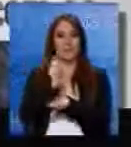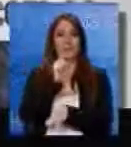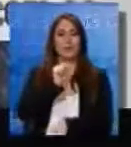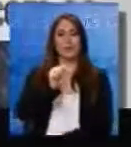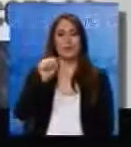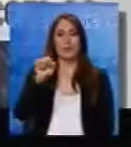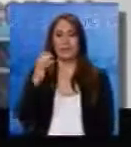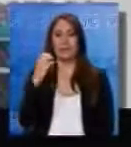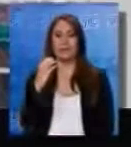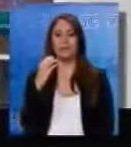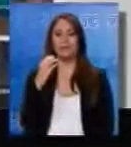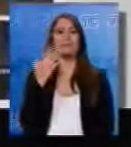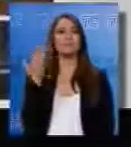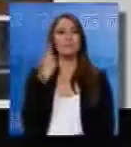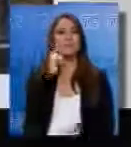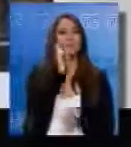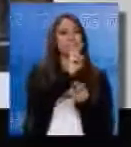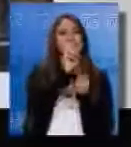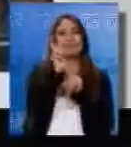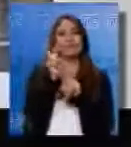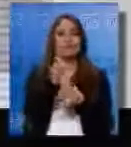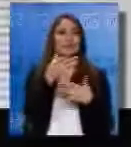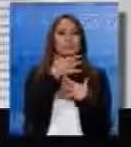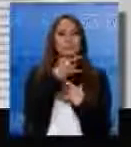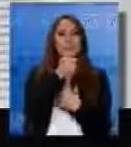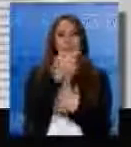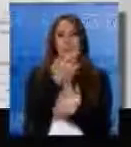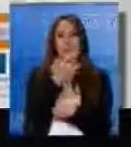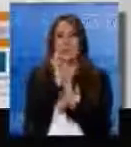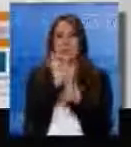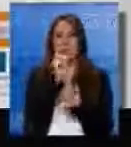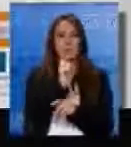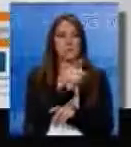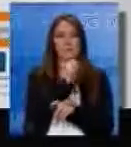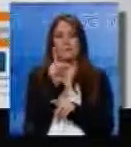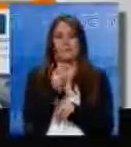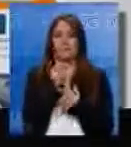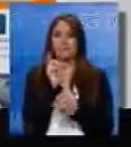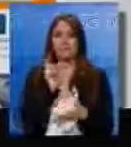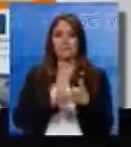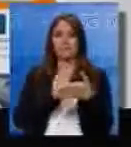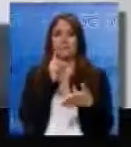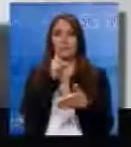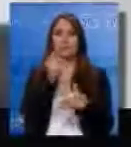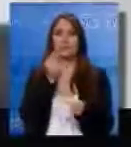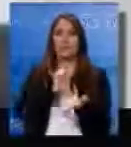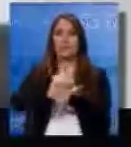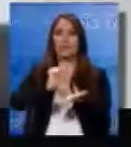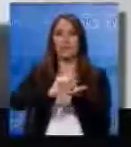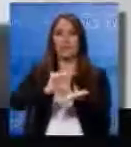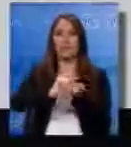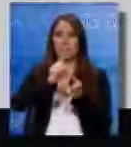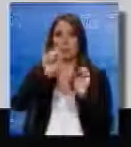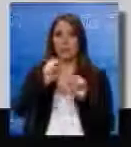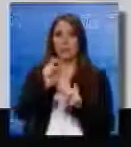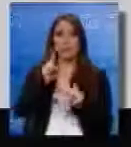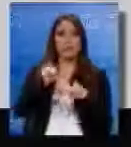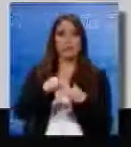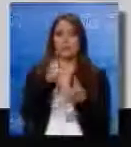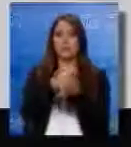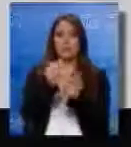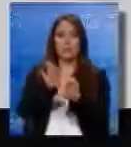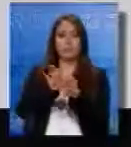www.viajaprimeroecuador.com.es y elija el paquete turístico de su preferencia. Haga clic en el botón y aplique su crédito turístico. Automáticamente